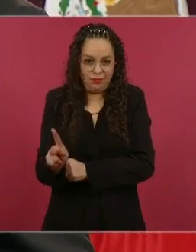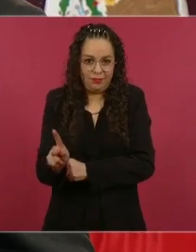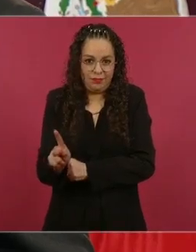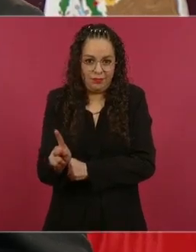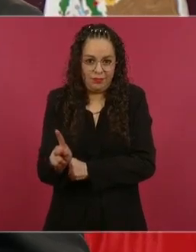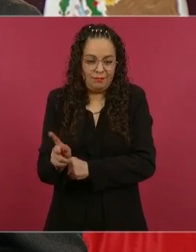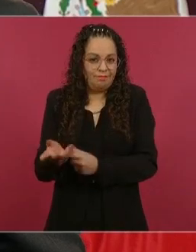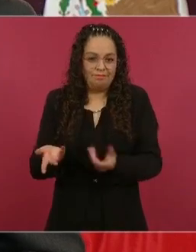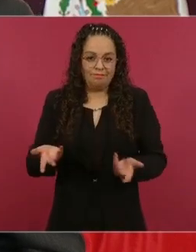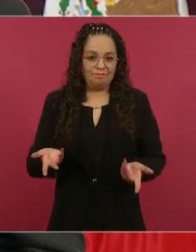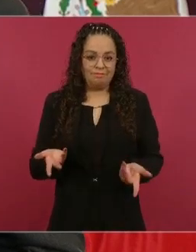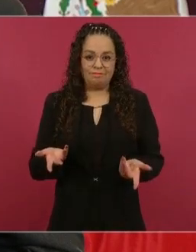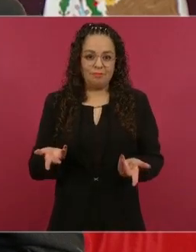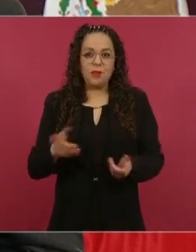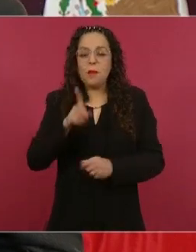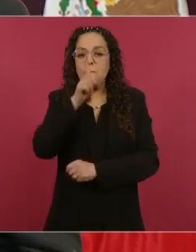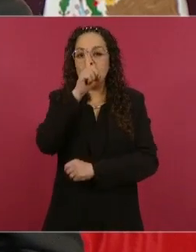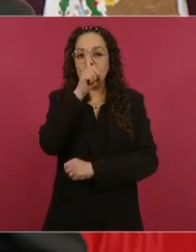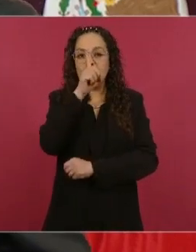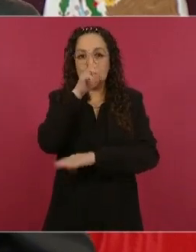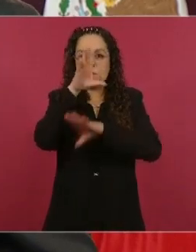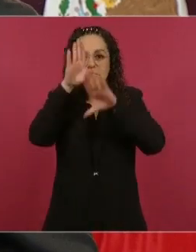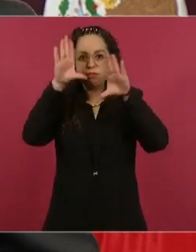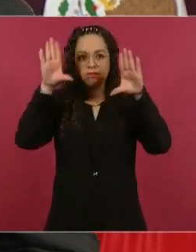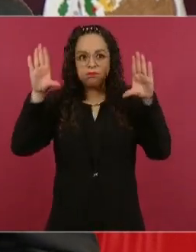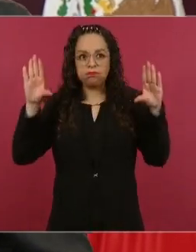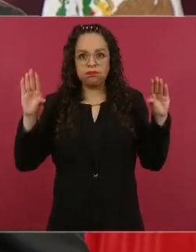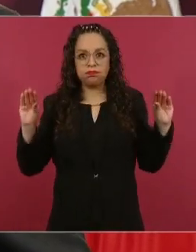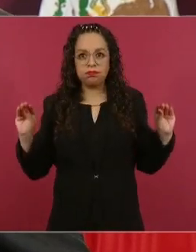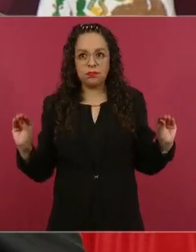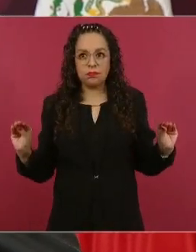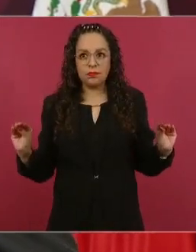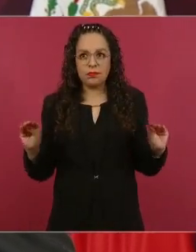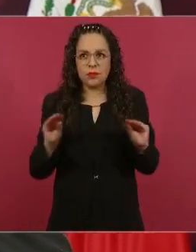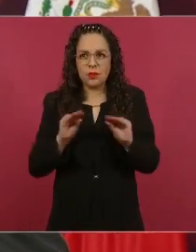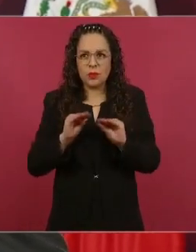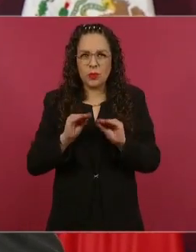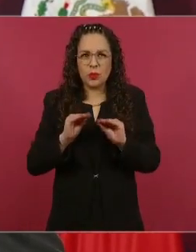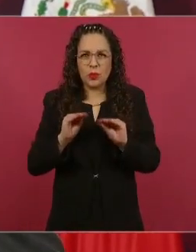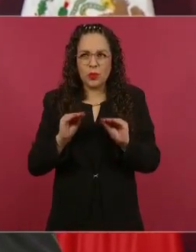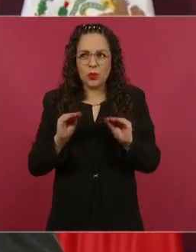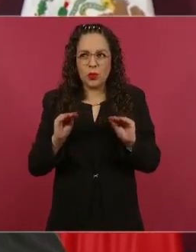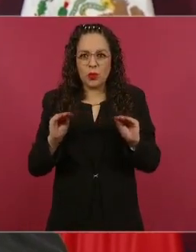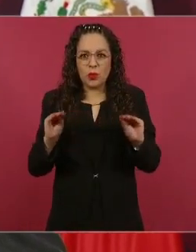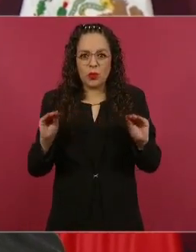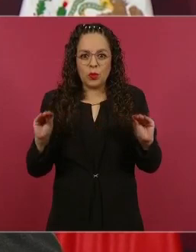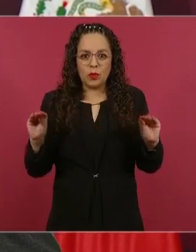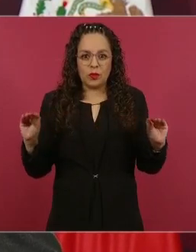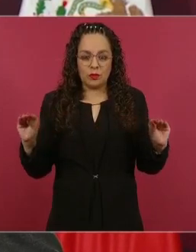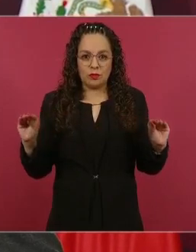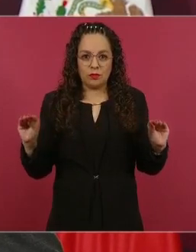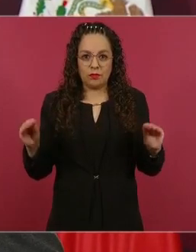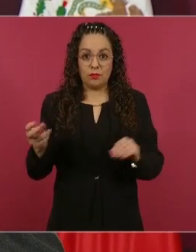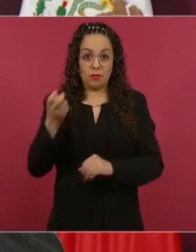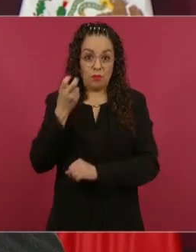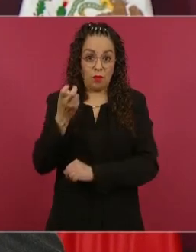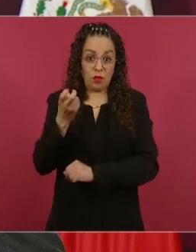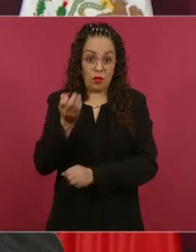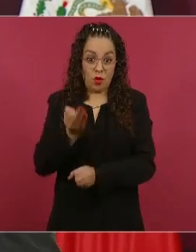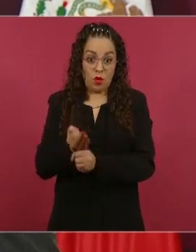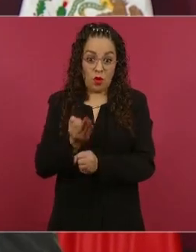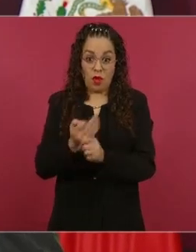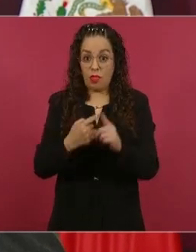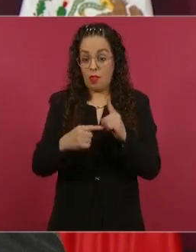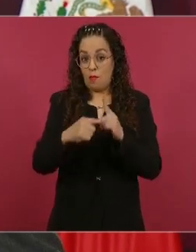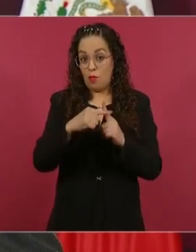opacidad completa. Por eso es muy bueno esto, no le hace que se enojen, es